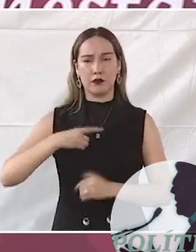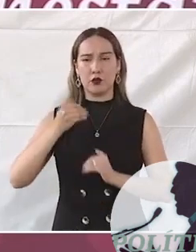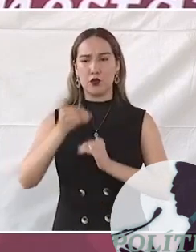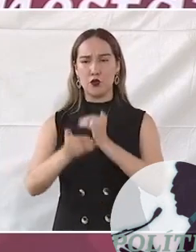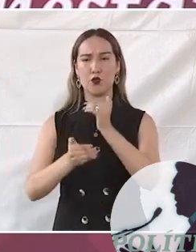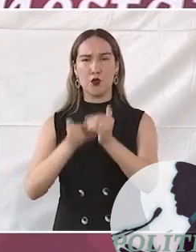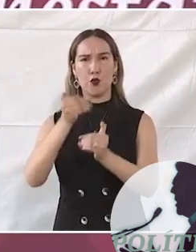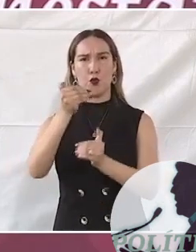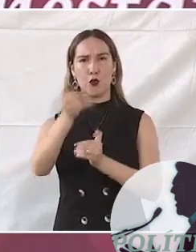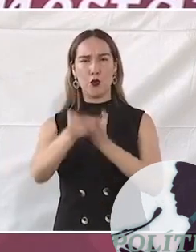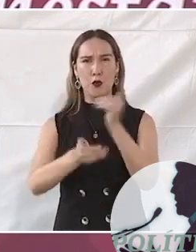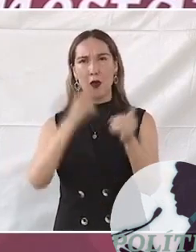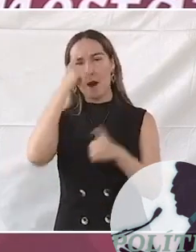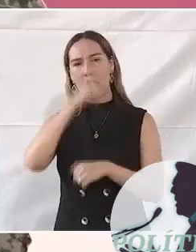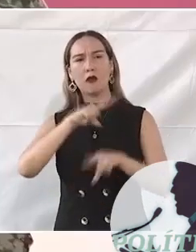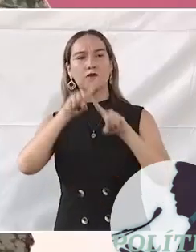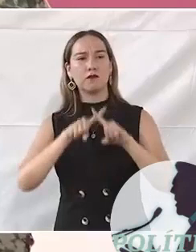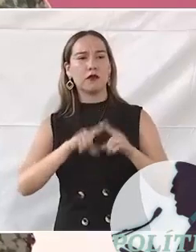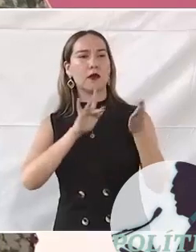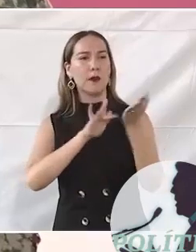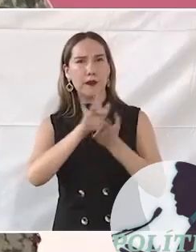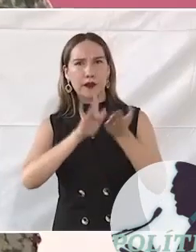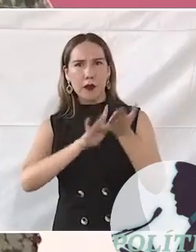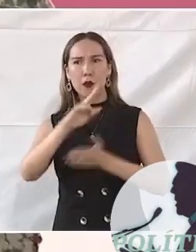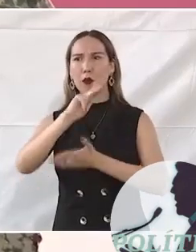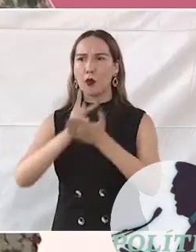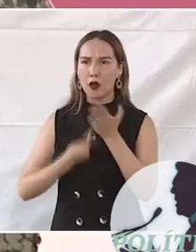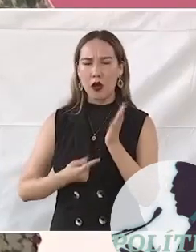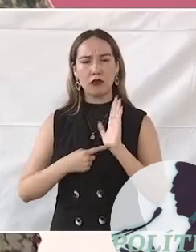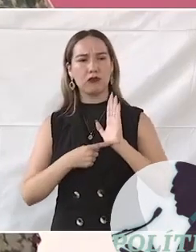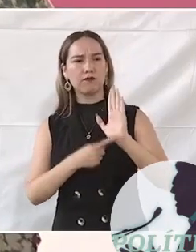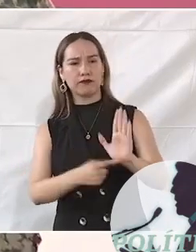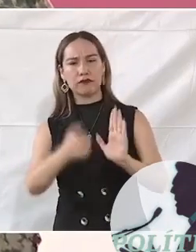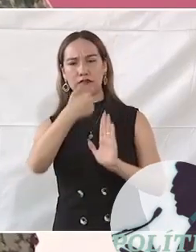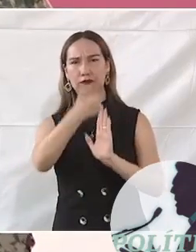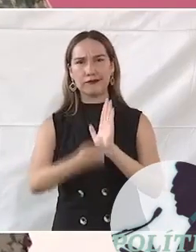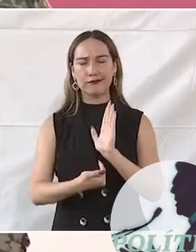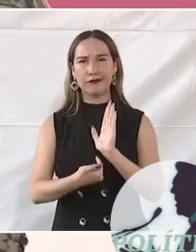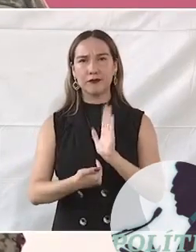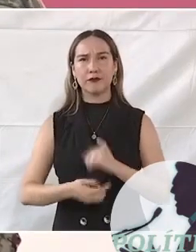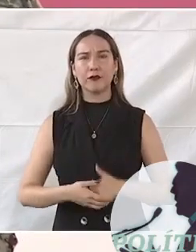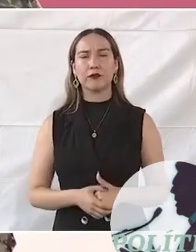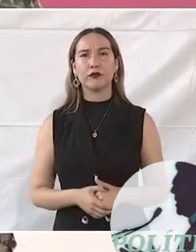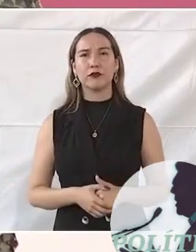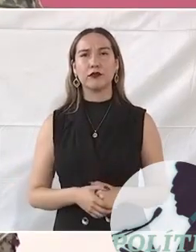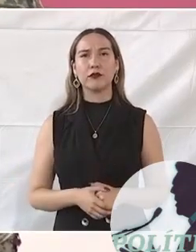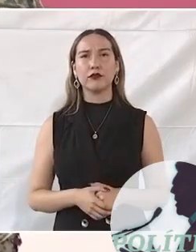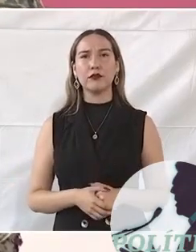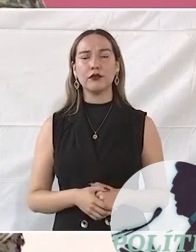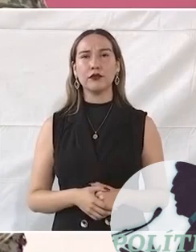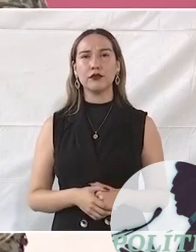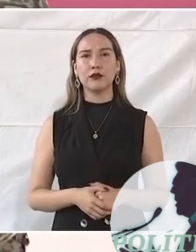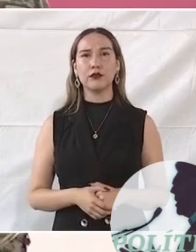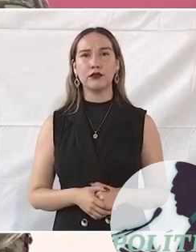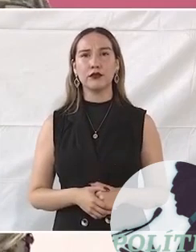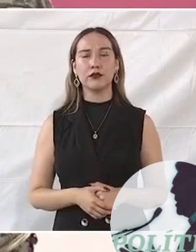de las sucursales del Banco del Bienestar y en la producción de plantas para Sembrando Vida, porque somos conscientes